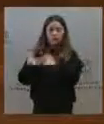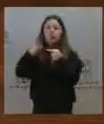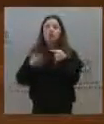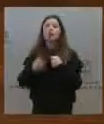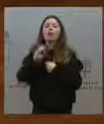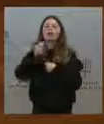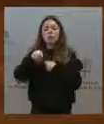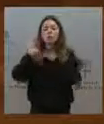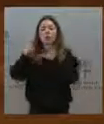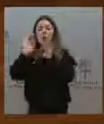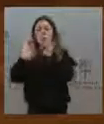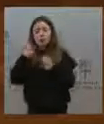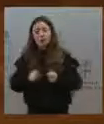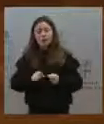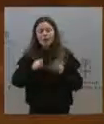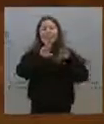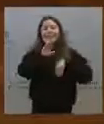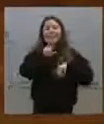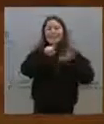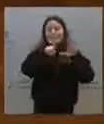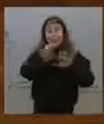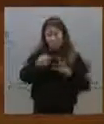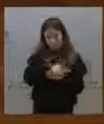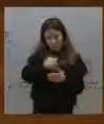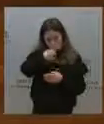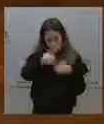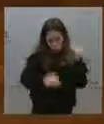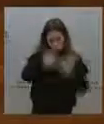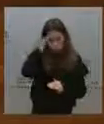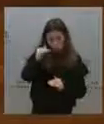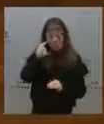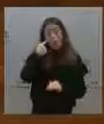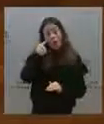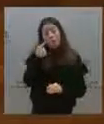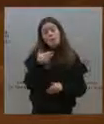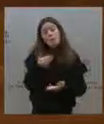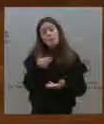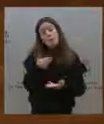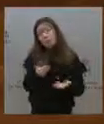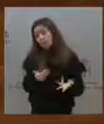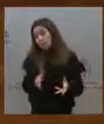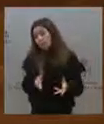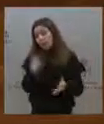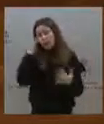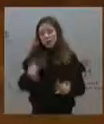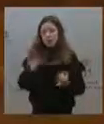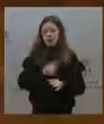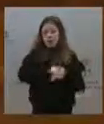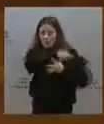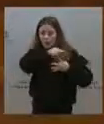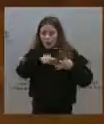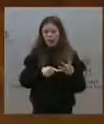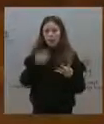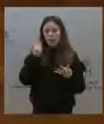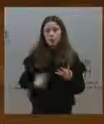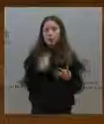euros más sobre unas previsiones que ya nadie se cree. Solo por estos 4 conceptos, la deuda será a final de 2022, solo